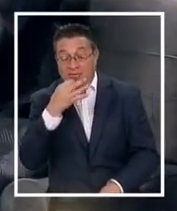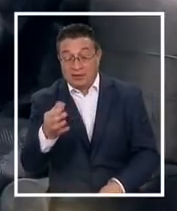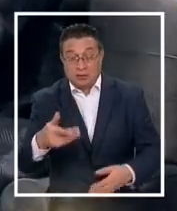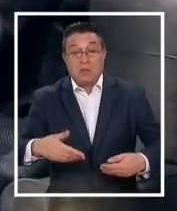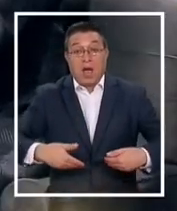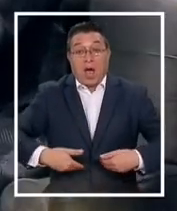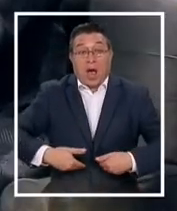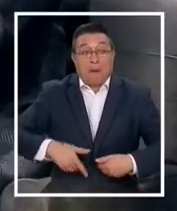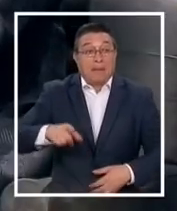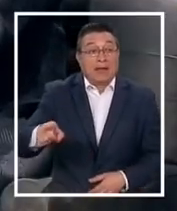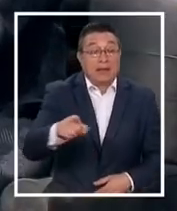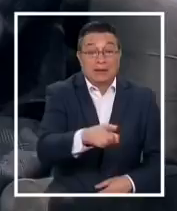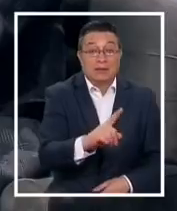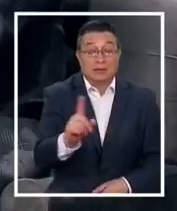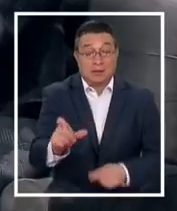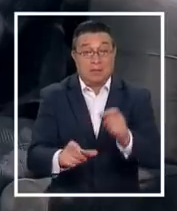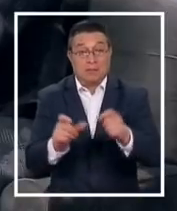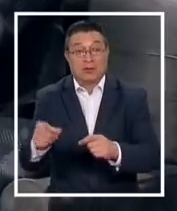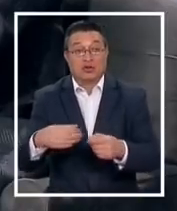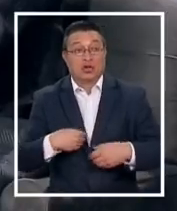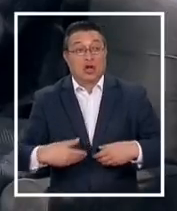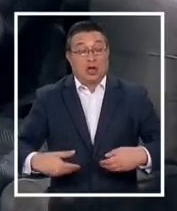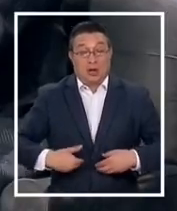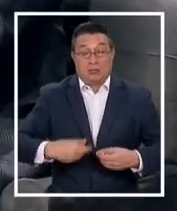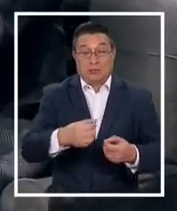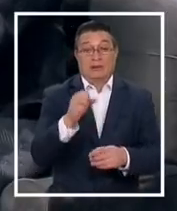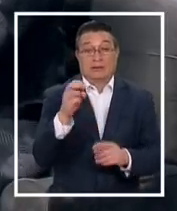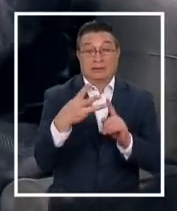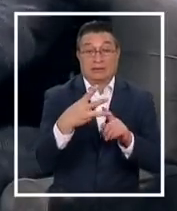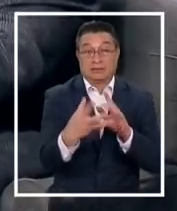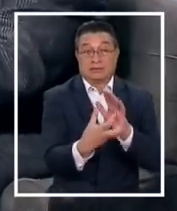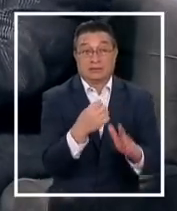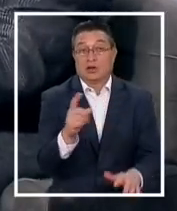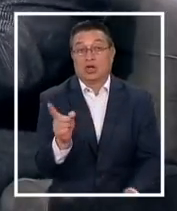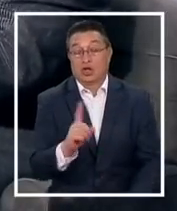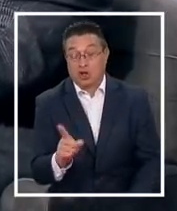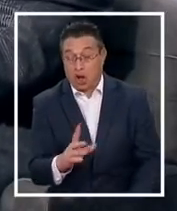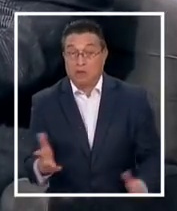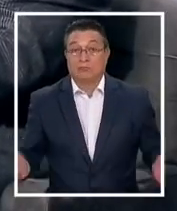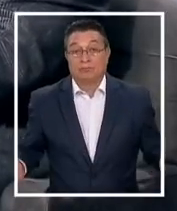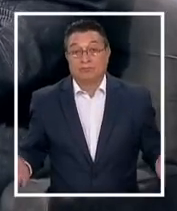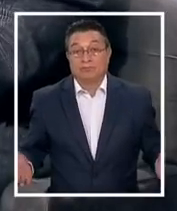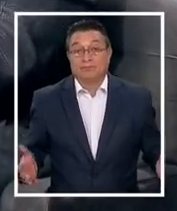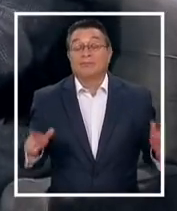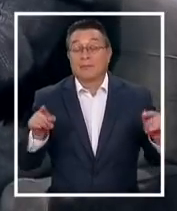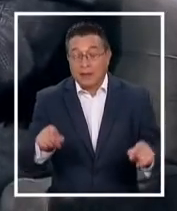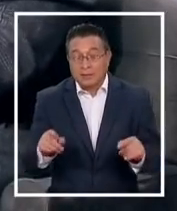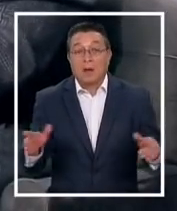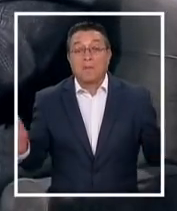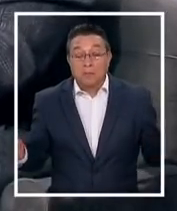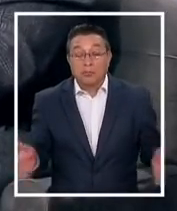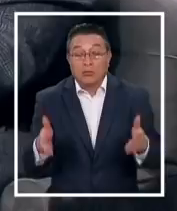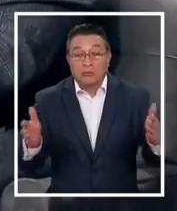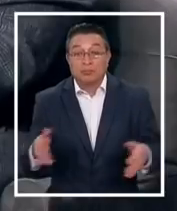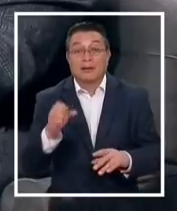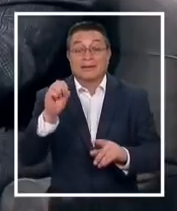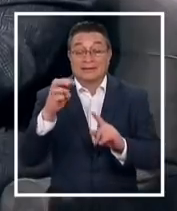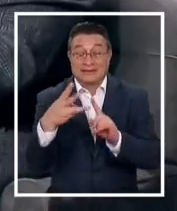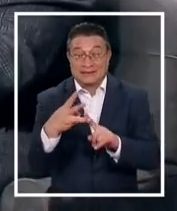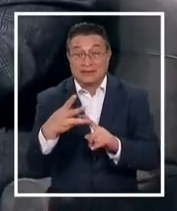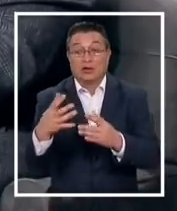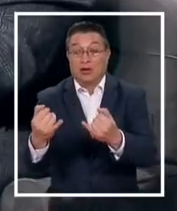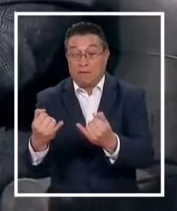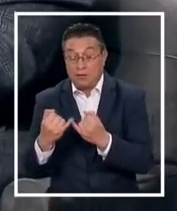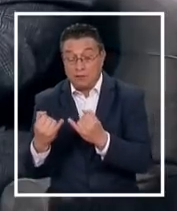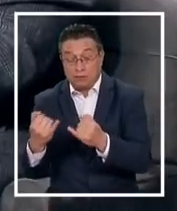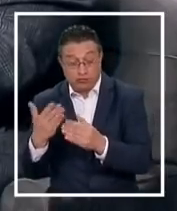hambre, no es la gente que va a saciar su hambre con el tercer retiro, lamentablemente. Entonces, seguir impulsando un tercer retiro con los datos